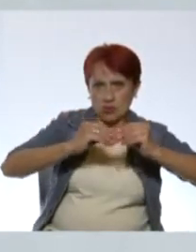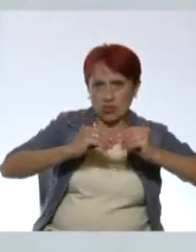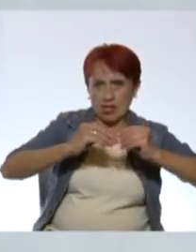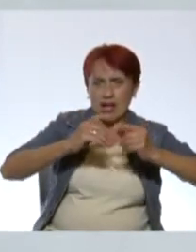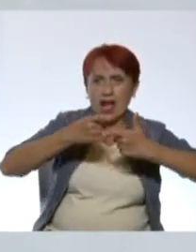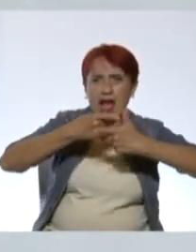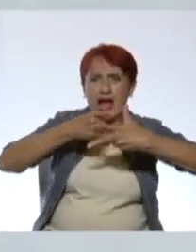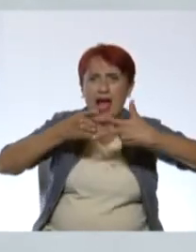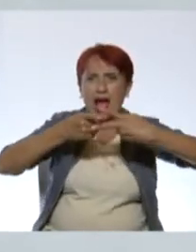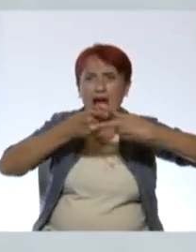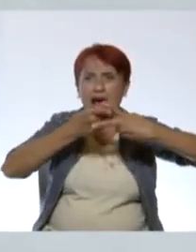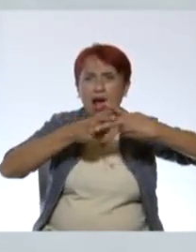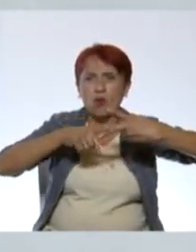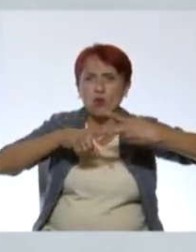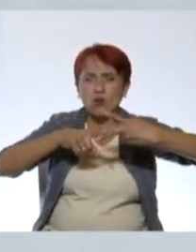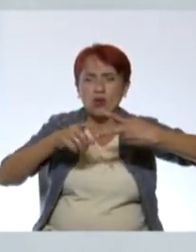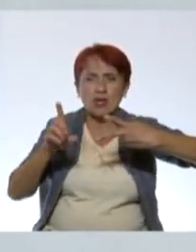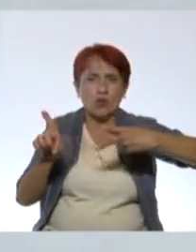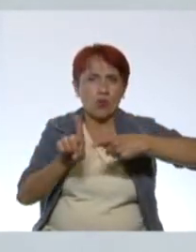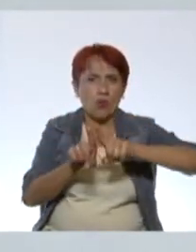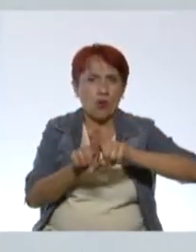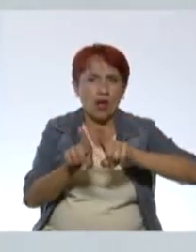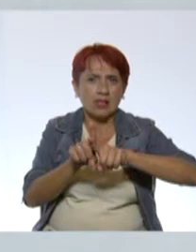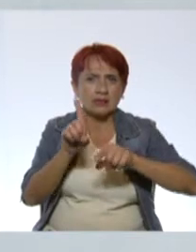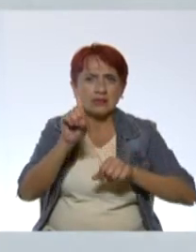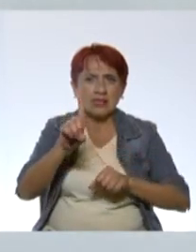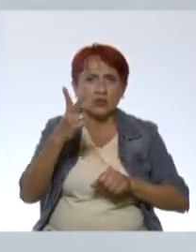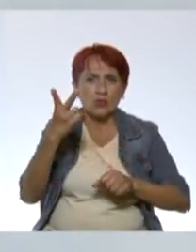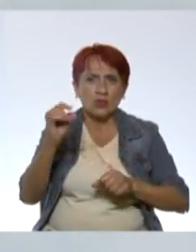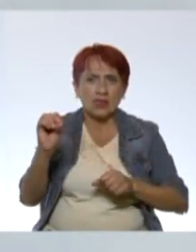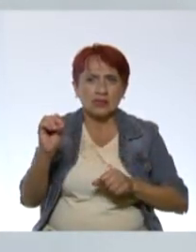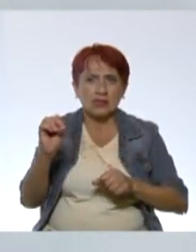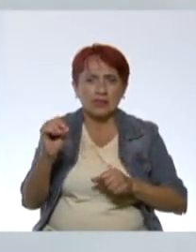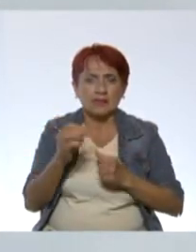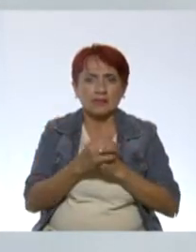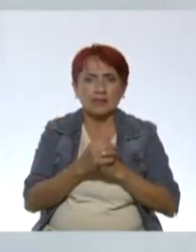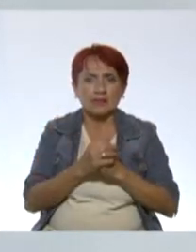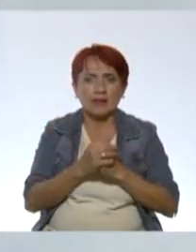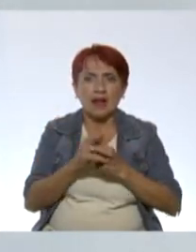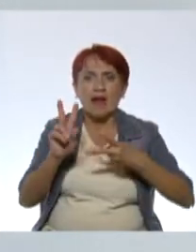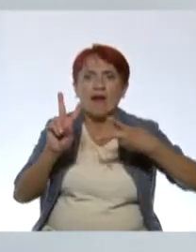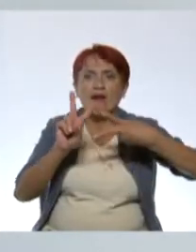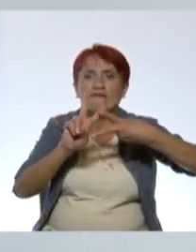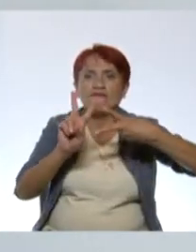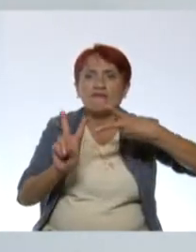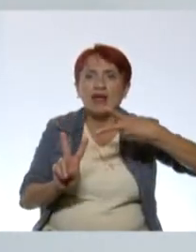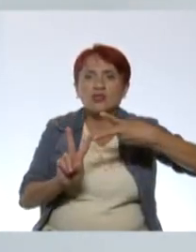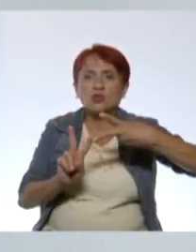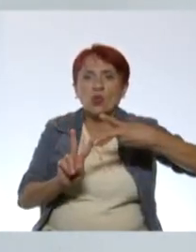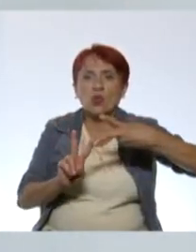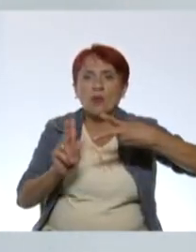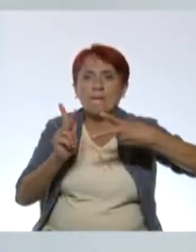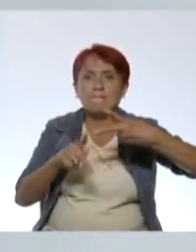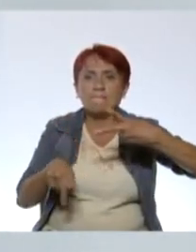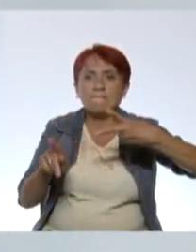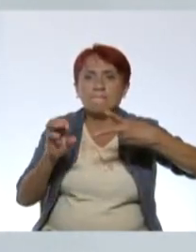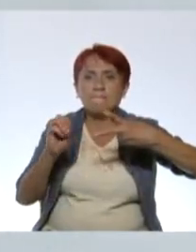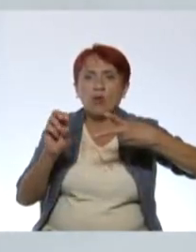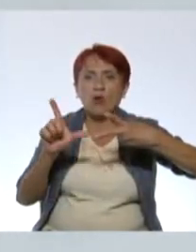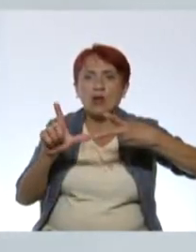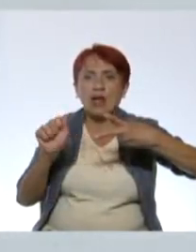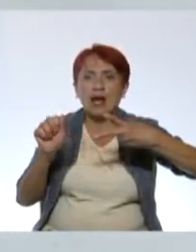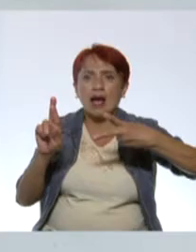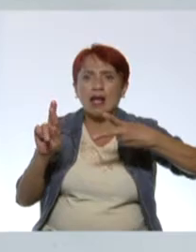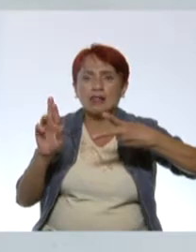de este ángulo va a ser igual a 120. Es decir, que nuestro vector polar, en este caso m,